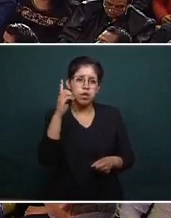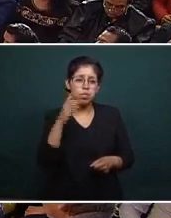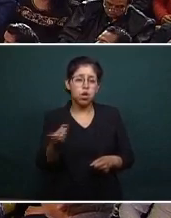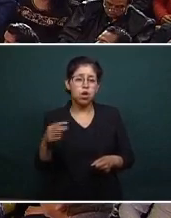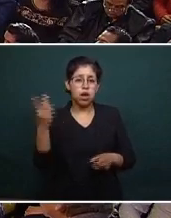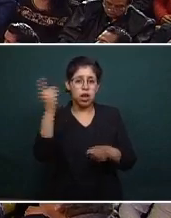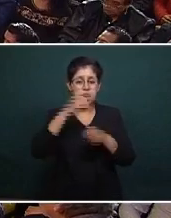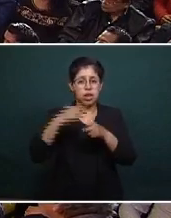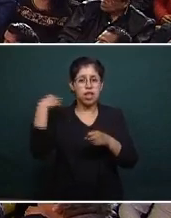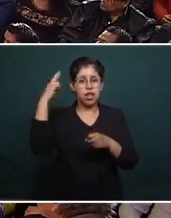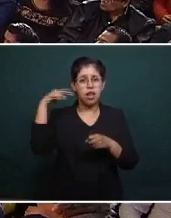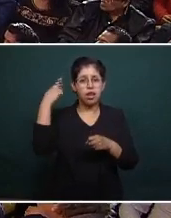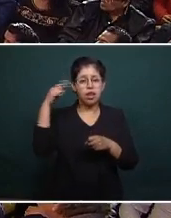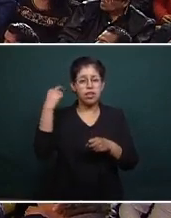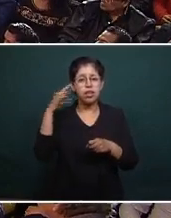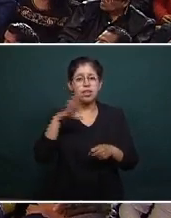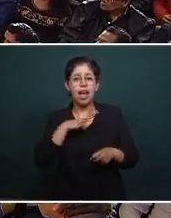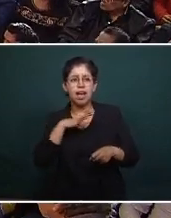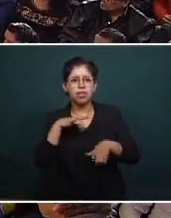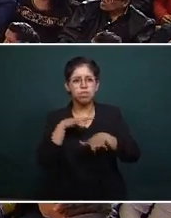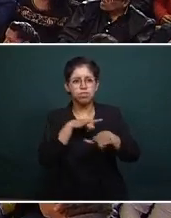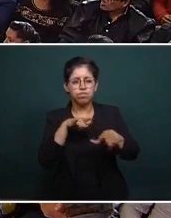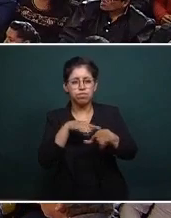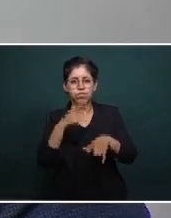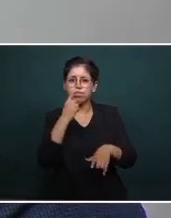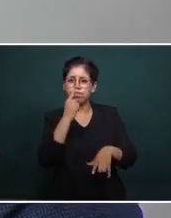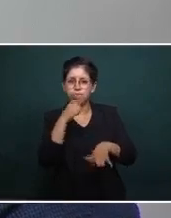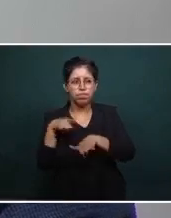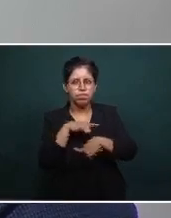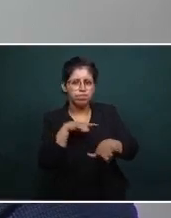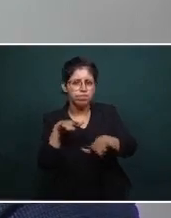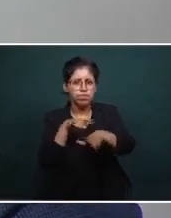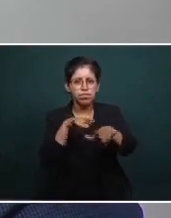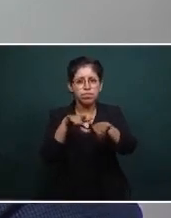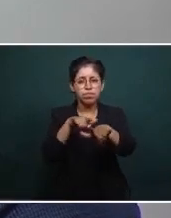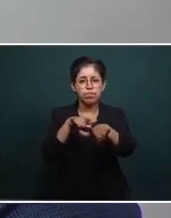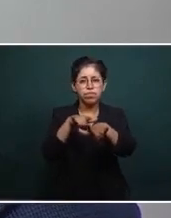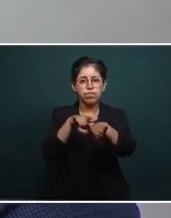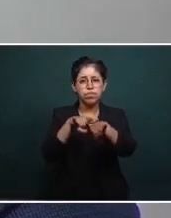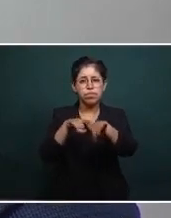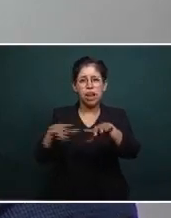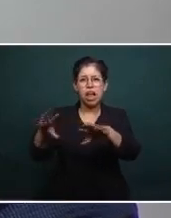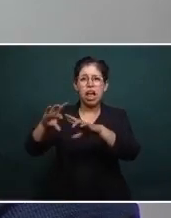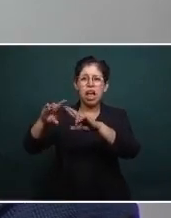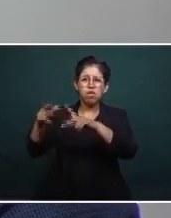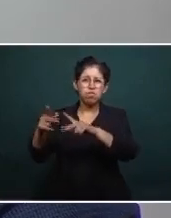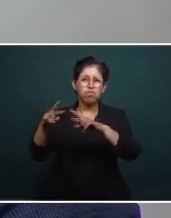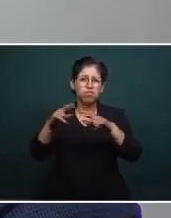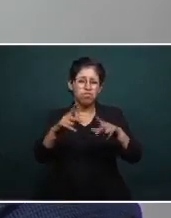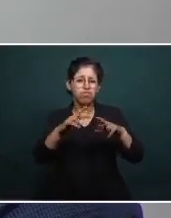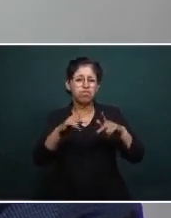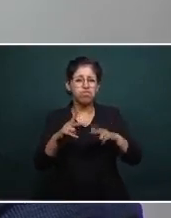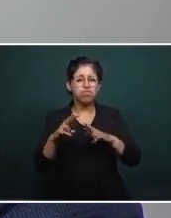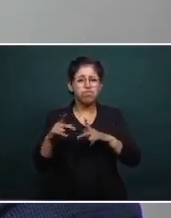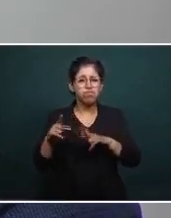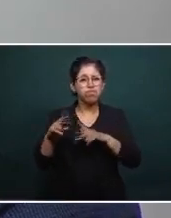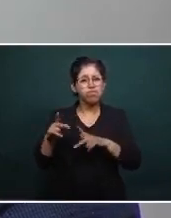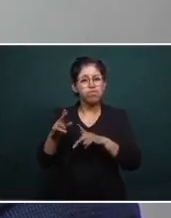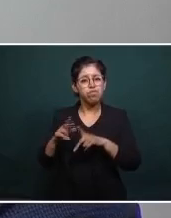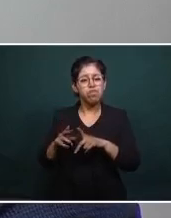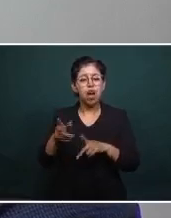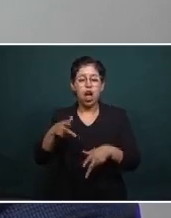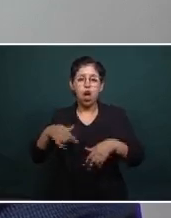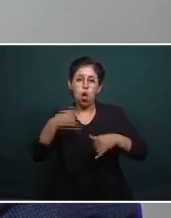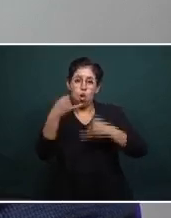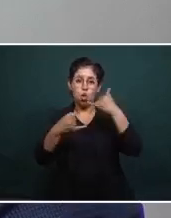Reyes, tenemos operativos especiales. Año con año destruimos varias miles de juguetes con apariencia